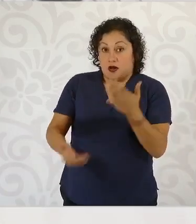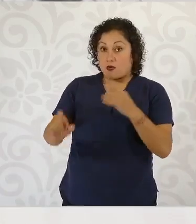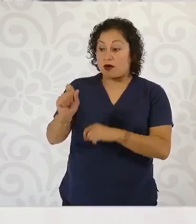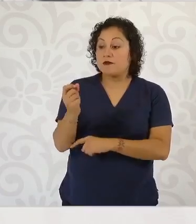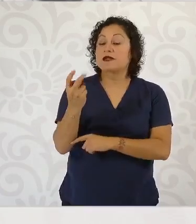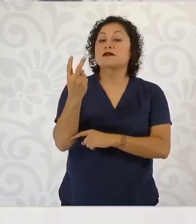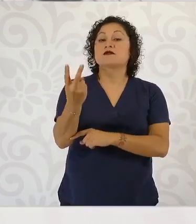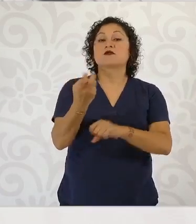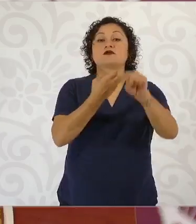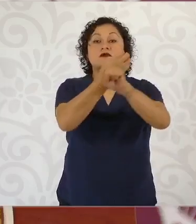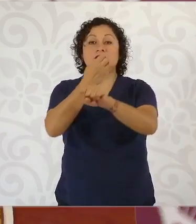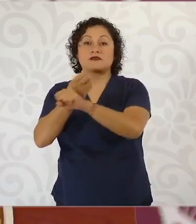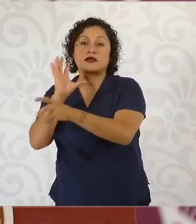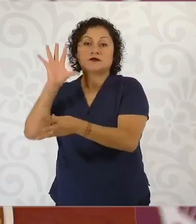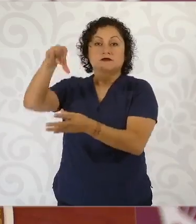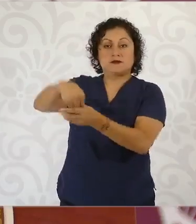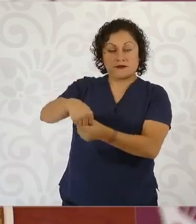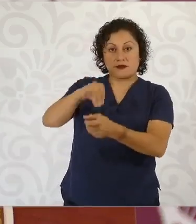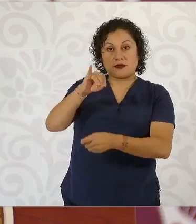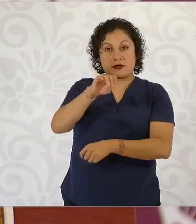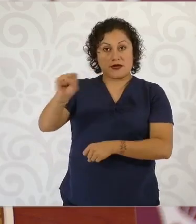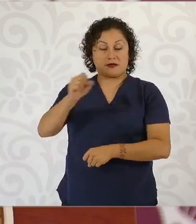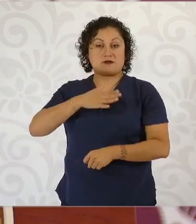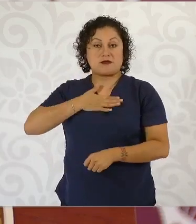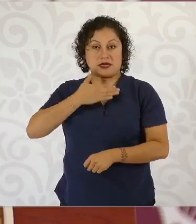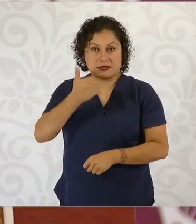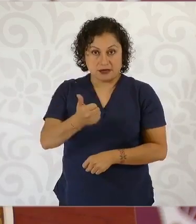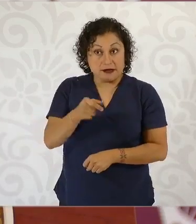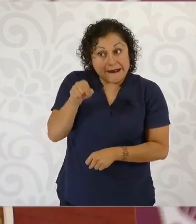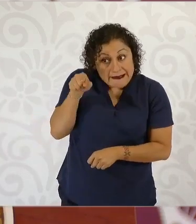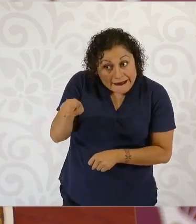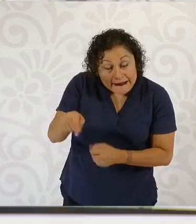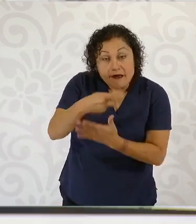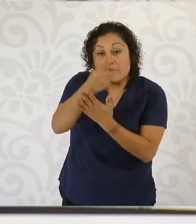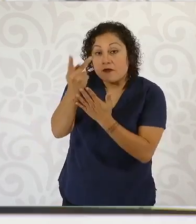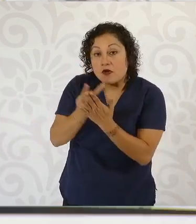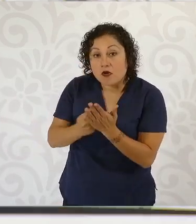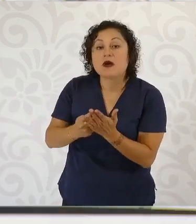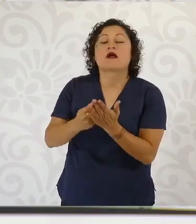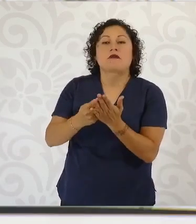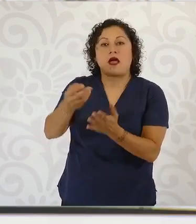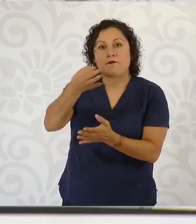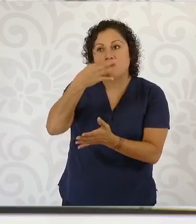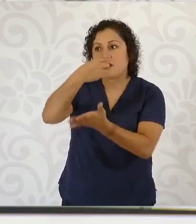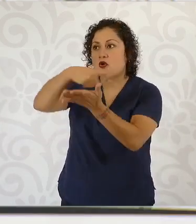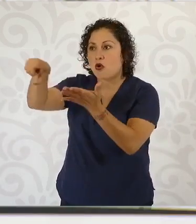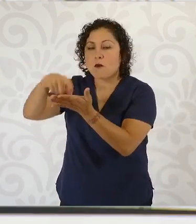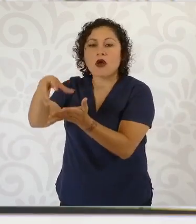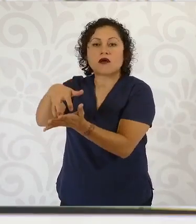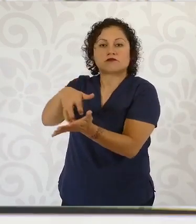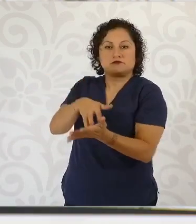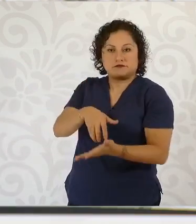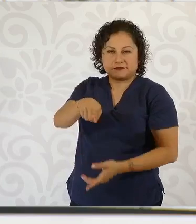son parte del IMSS Bienestar. Y ahí ha habido un ahorro muy importante en la compra de medicamentos. Recuerden, pues, todos